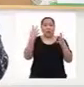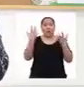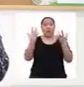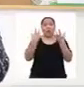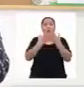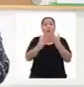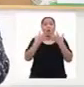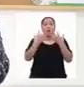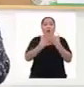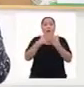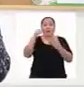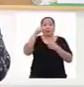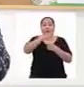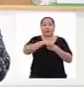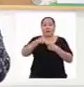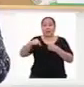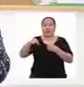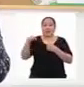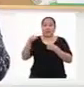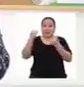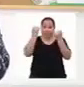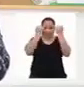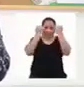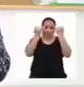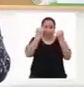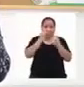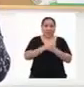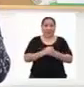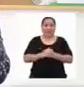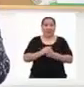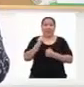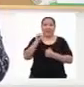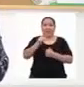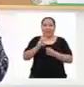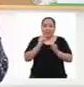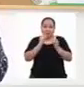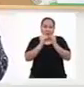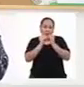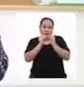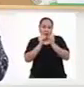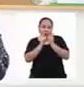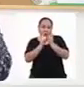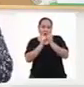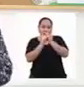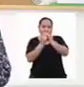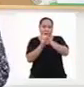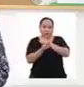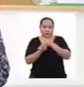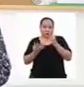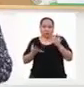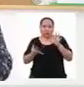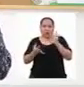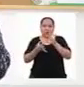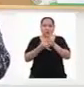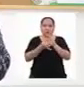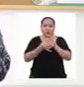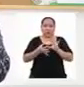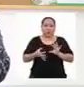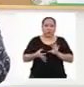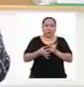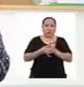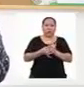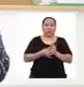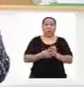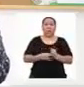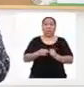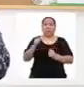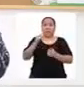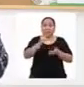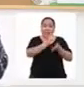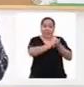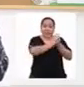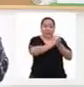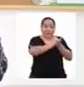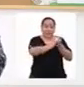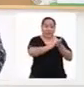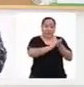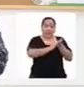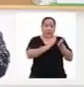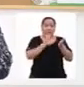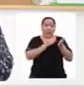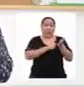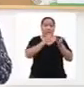coherencia en las ideas y si están adecuadamente enlazadas. Si el texto cumple con